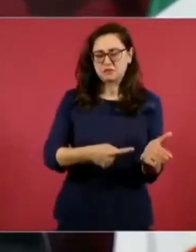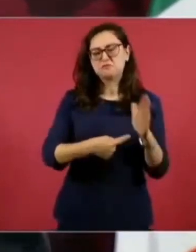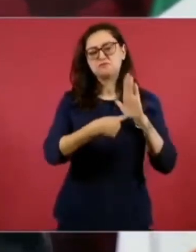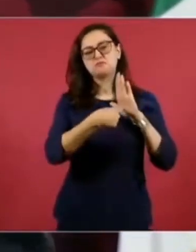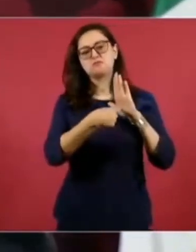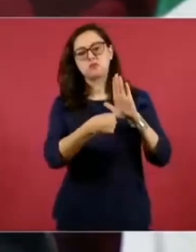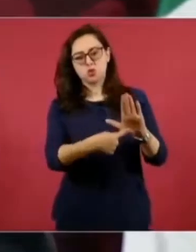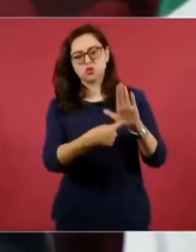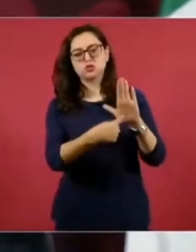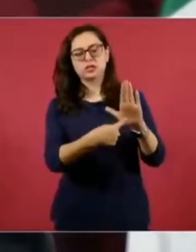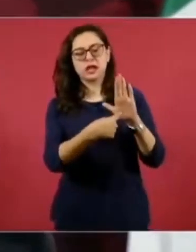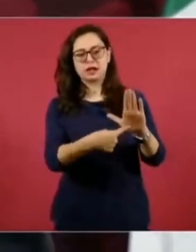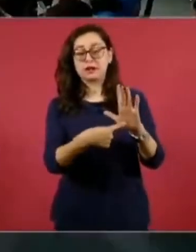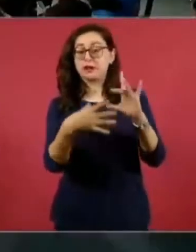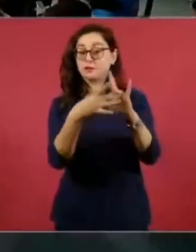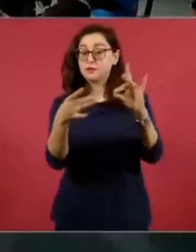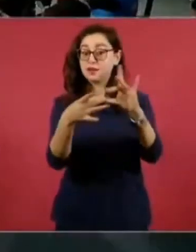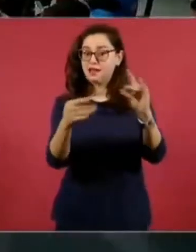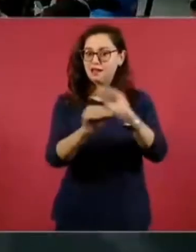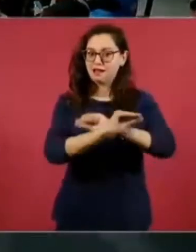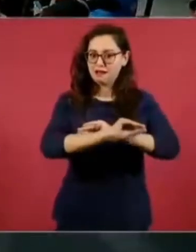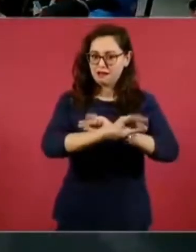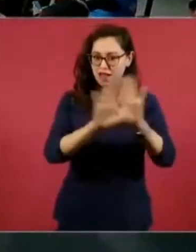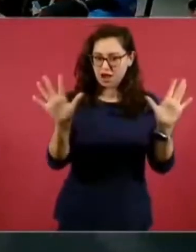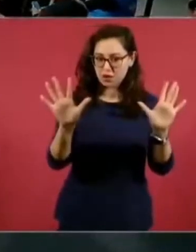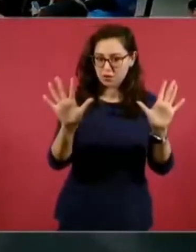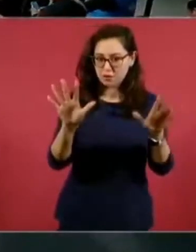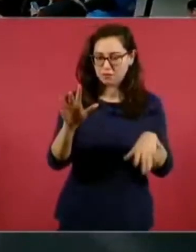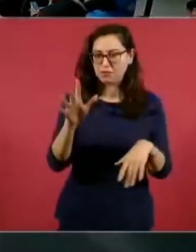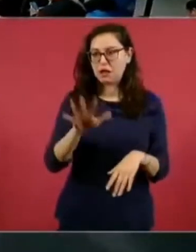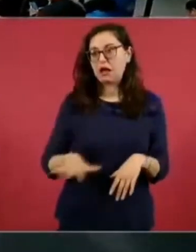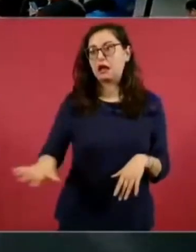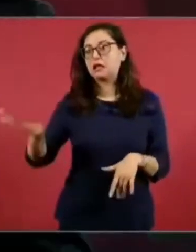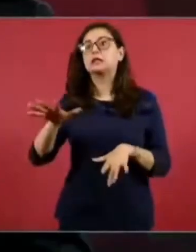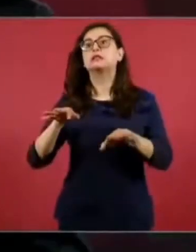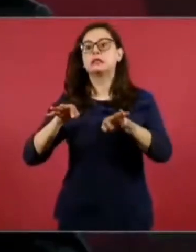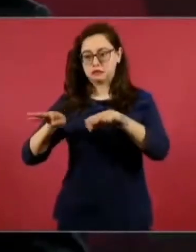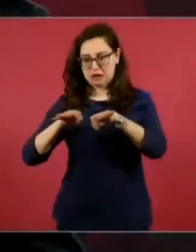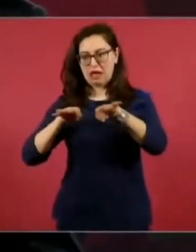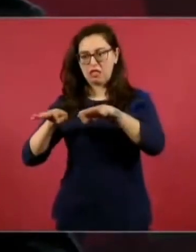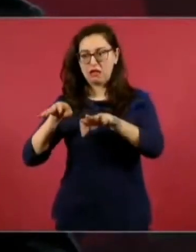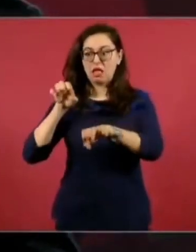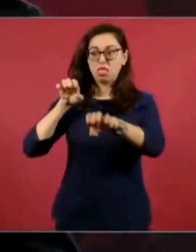Todo esto para que no se manipule a los trabajadores,